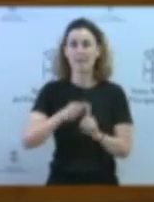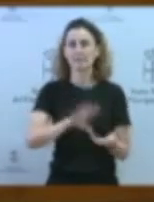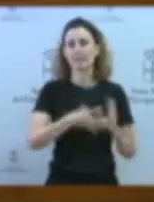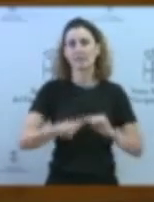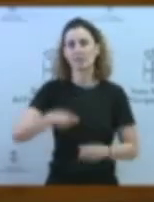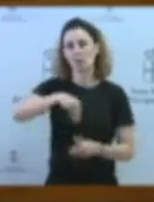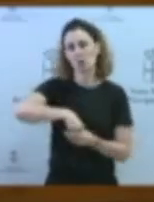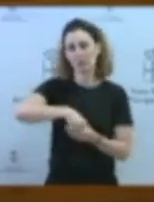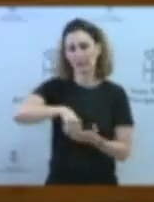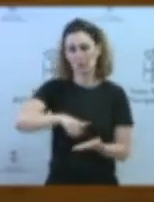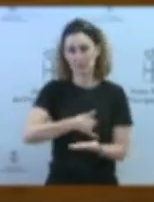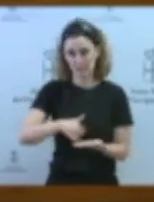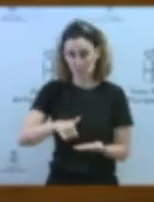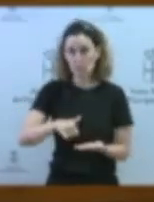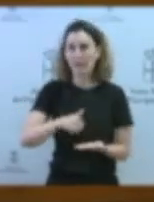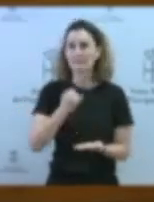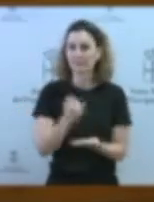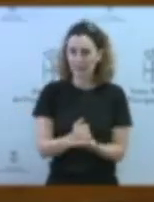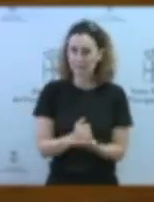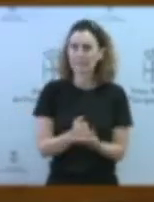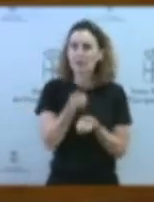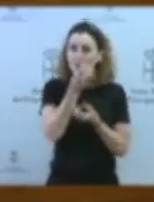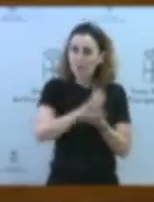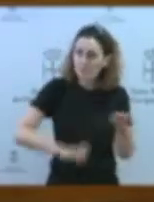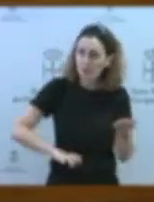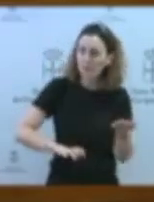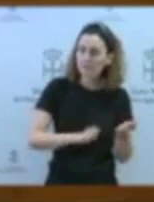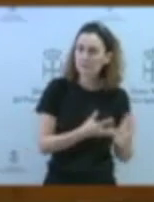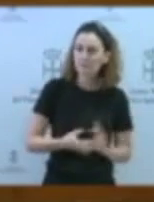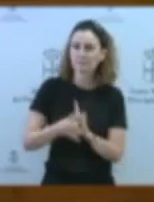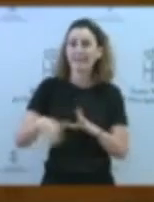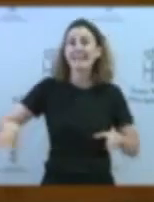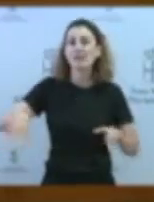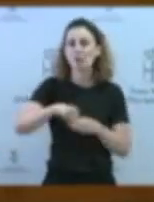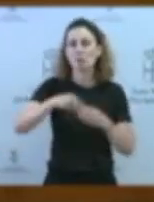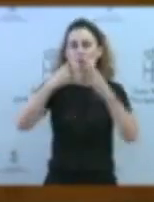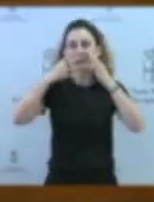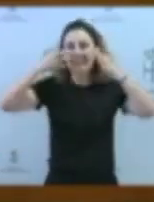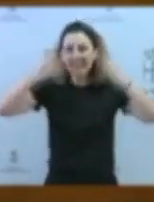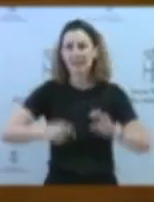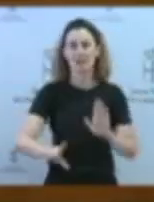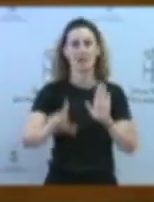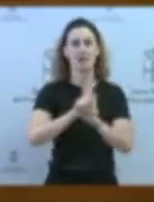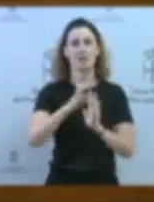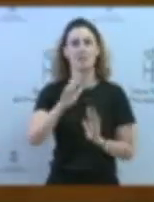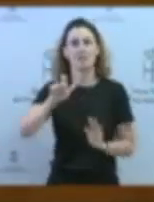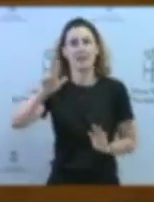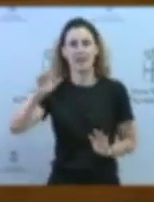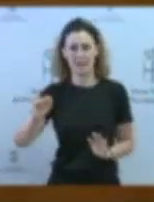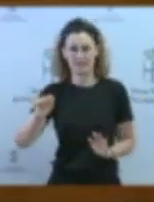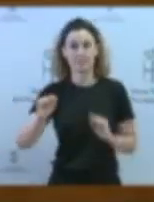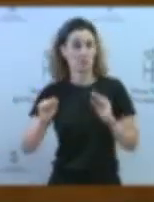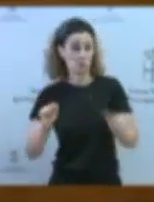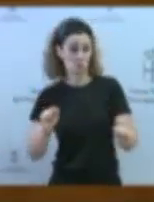adaptaciones curriculares de esa inclusión que la ley CELA, la ley conocida como CELA, refiere constantemente en su texto